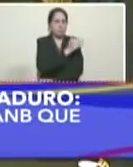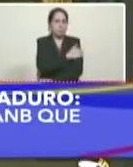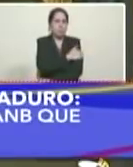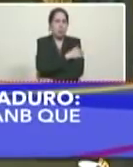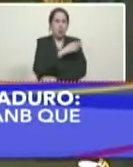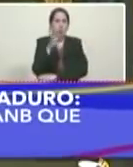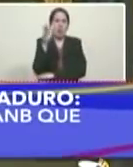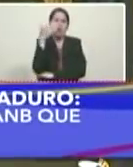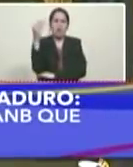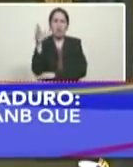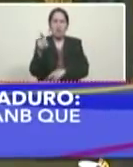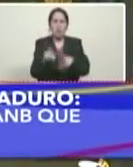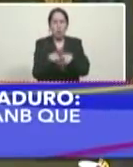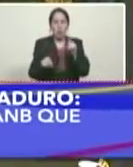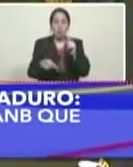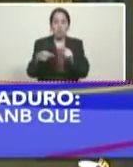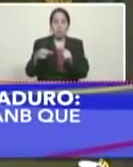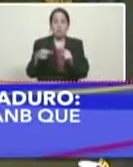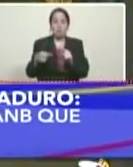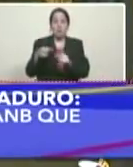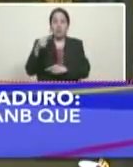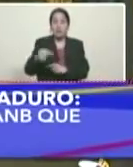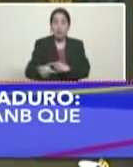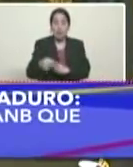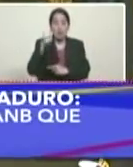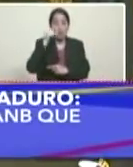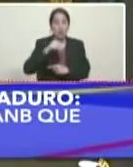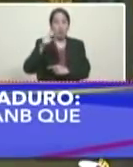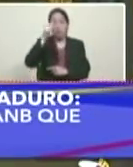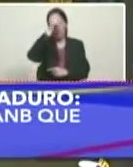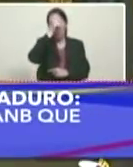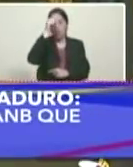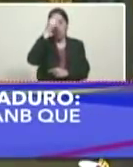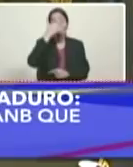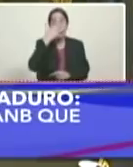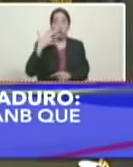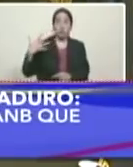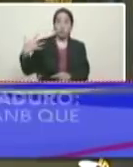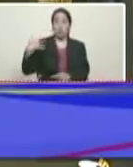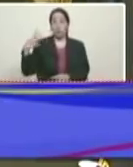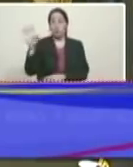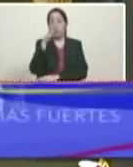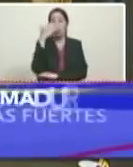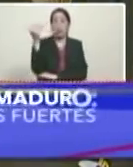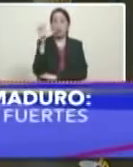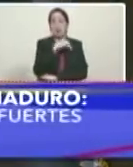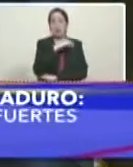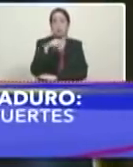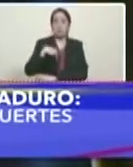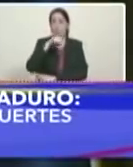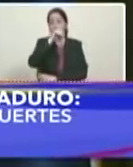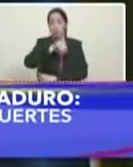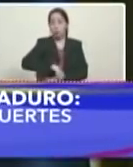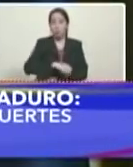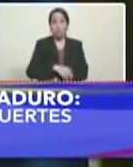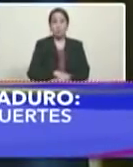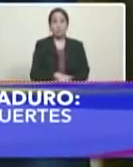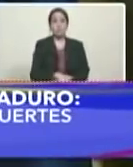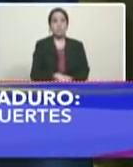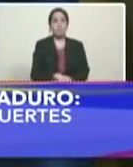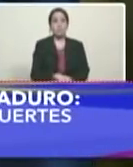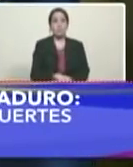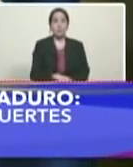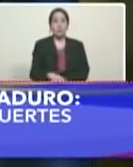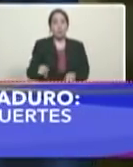mañana y el domingo orgullosos de nuestro tricolor nacional de nuestra bandera nacional de nuestra